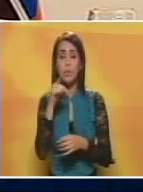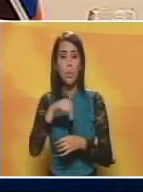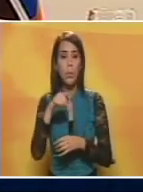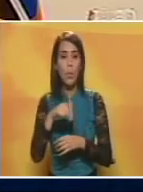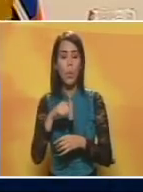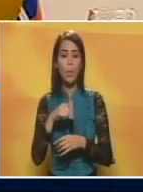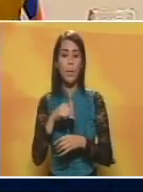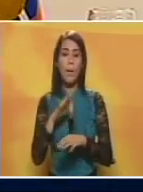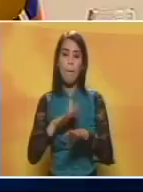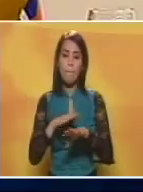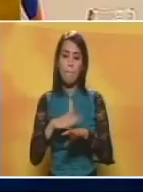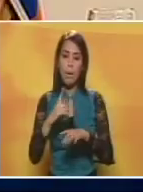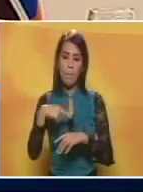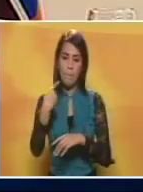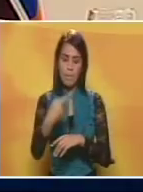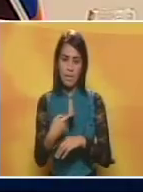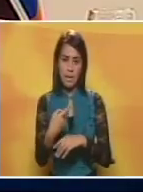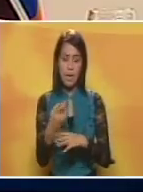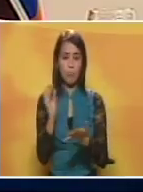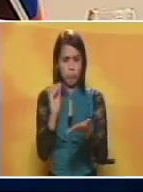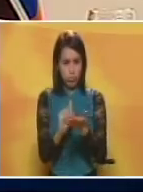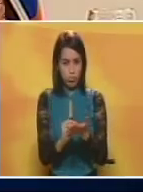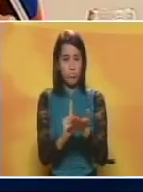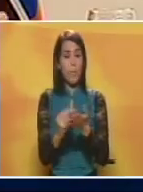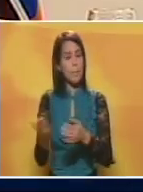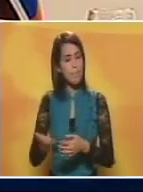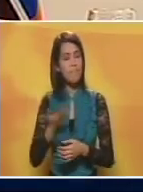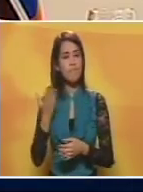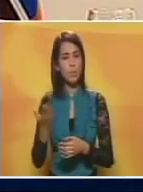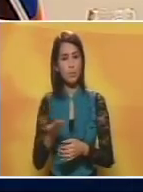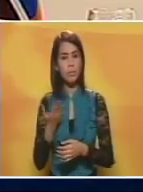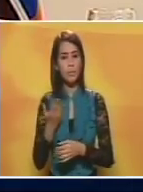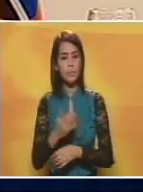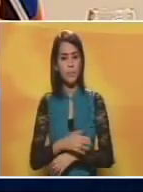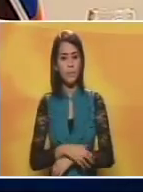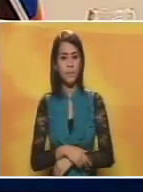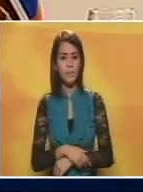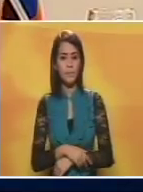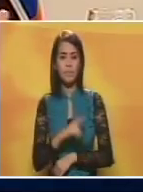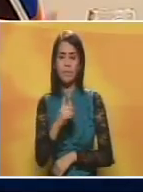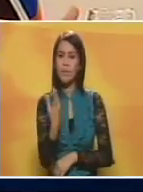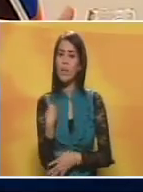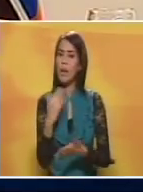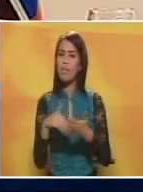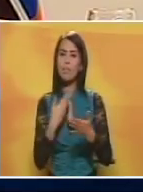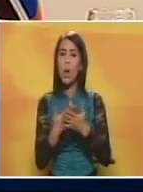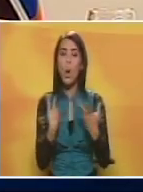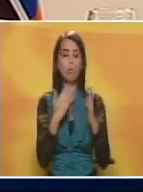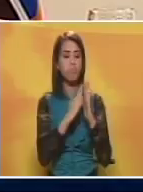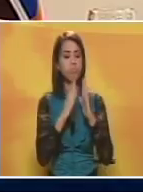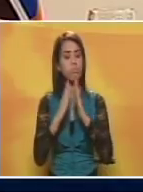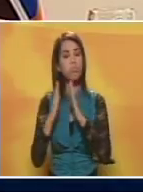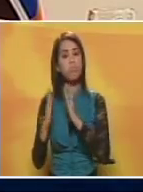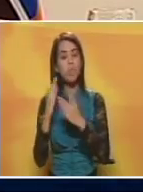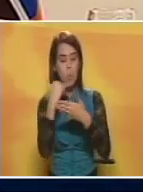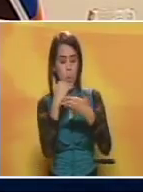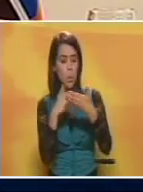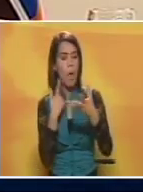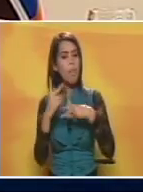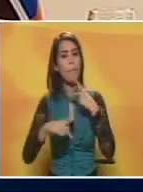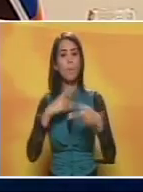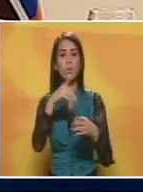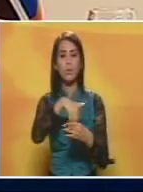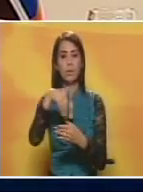hoy para hacer este recuento importante, necesario, de lo que es hasta ahora la organización y la administración de este